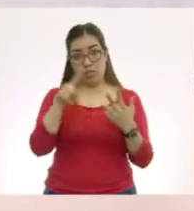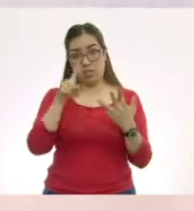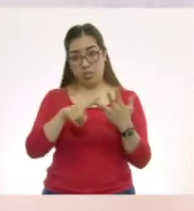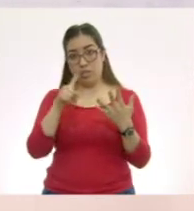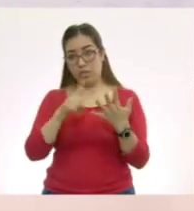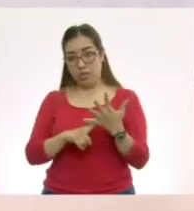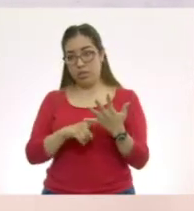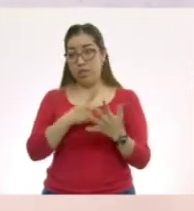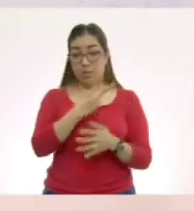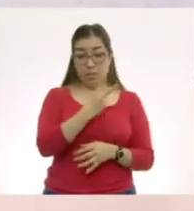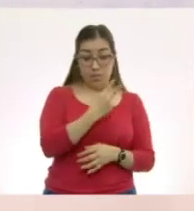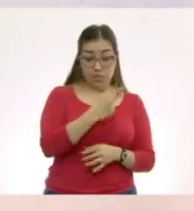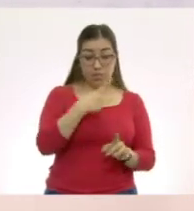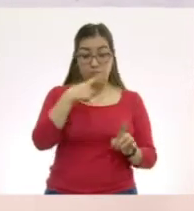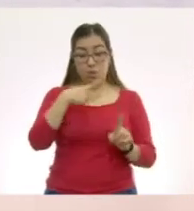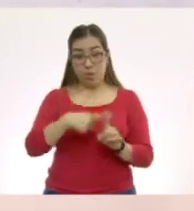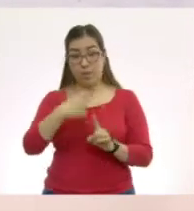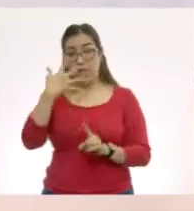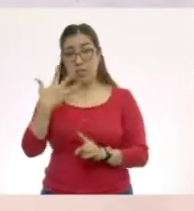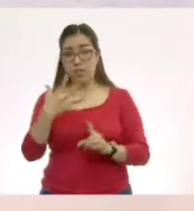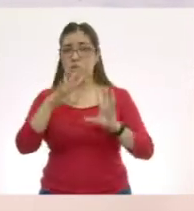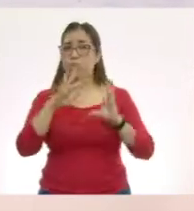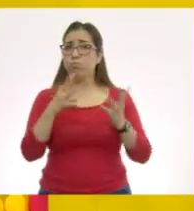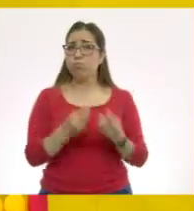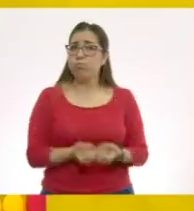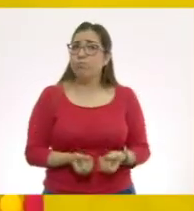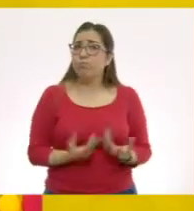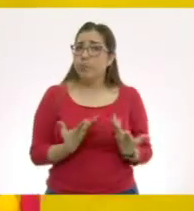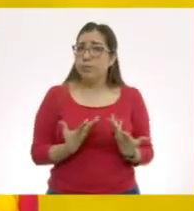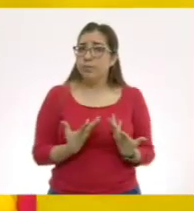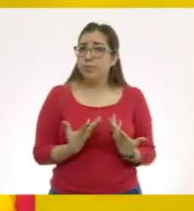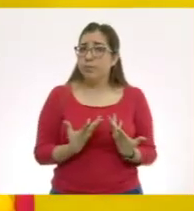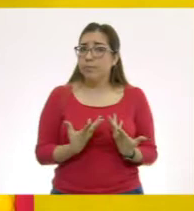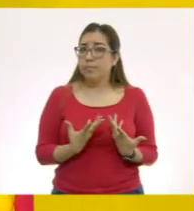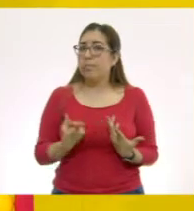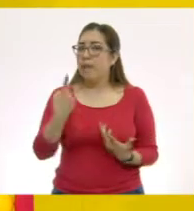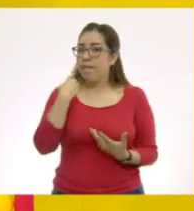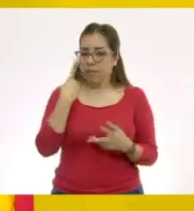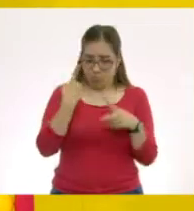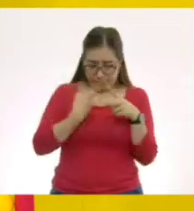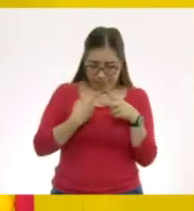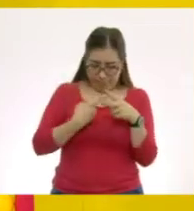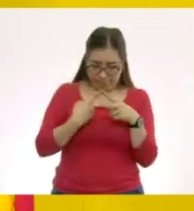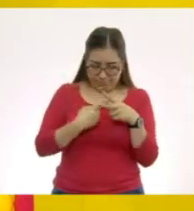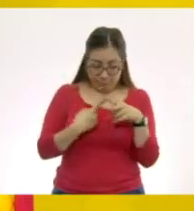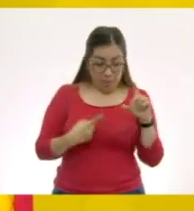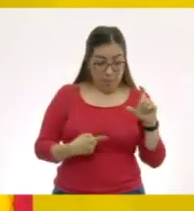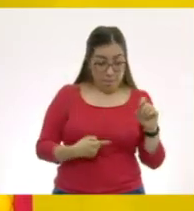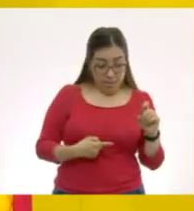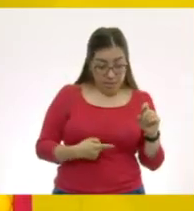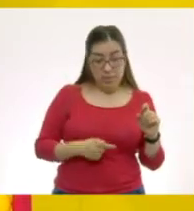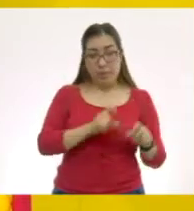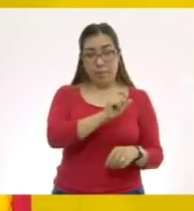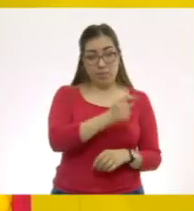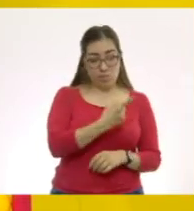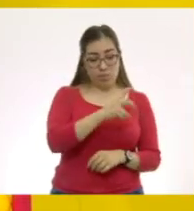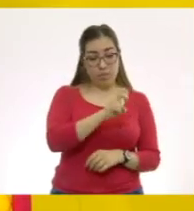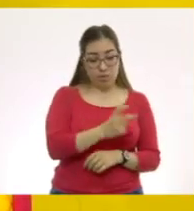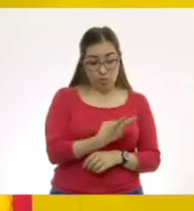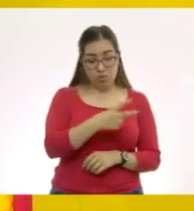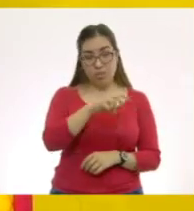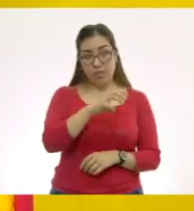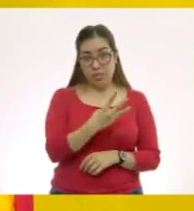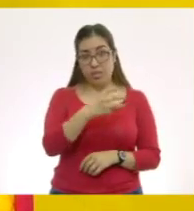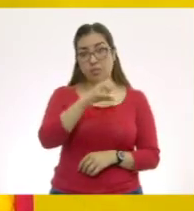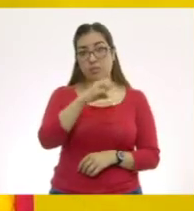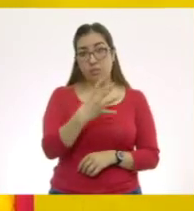Perfecto. 25 más 5, ¿cuánto es? 25 más 5, hagamos la cuenta. 20, 21, 22, 23,